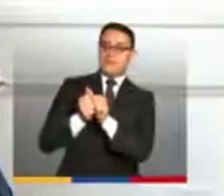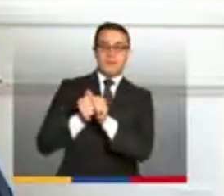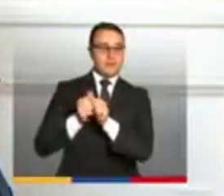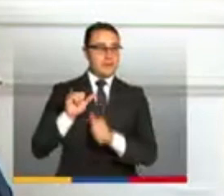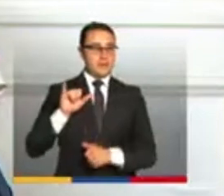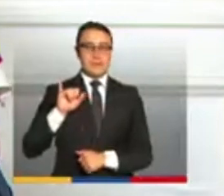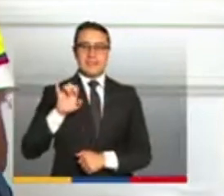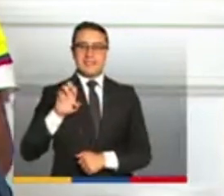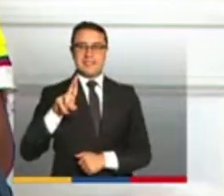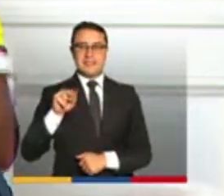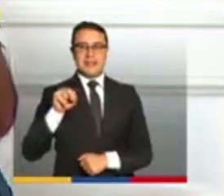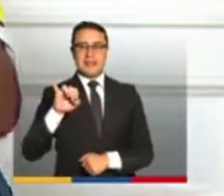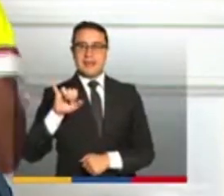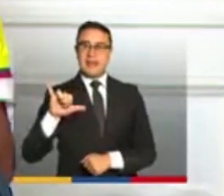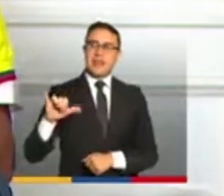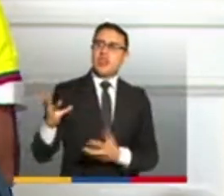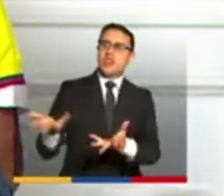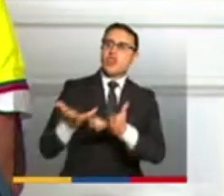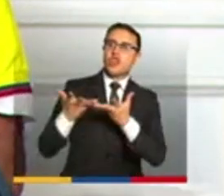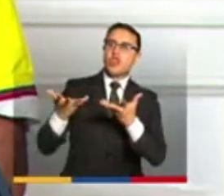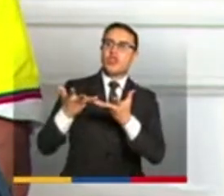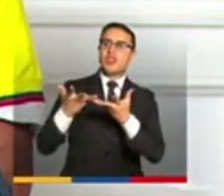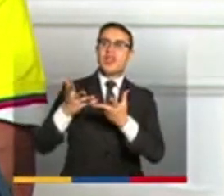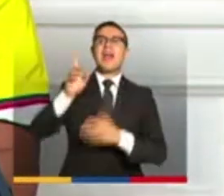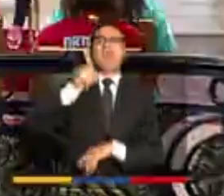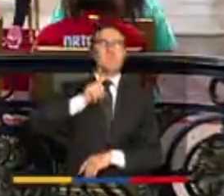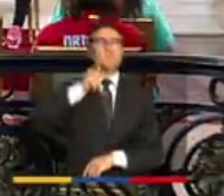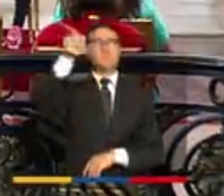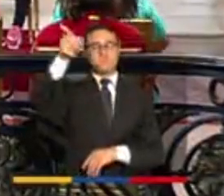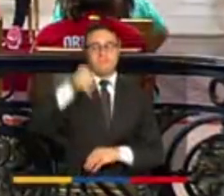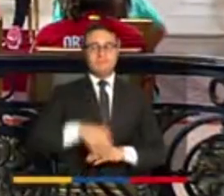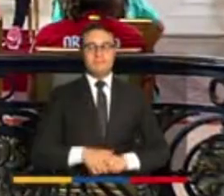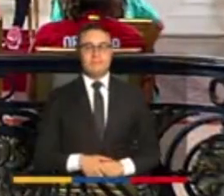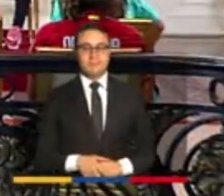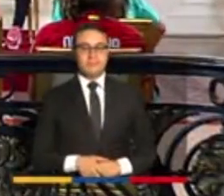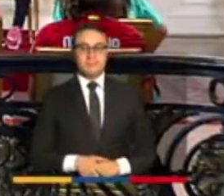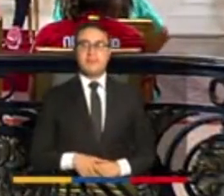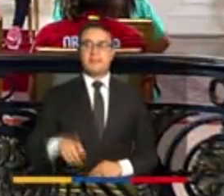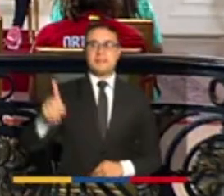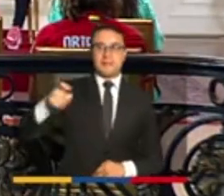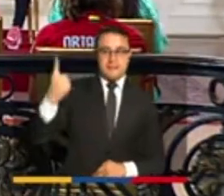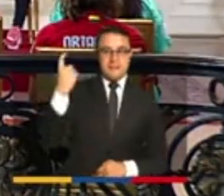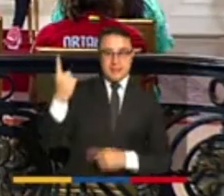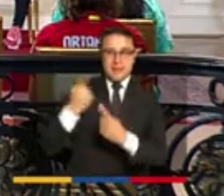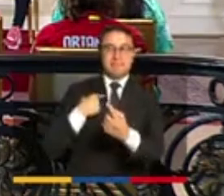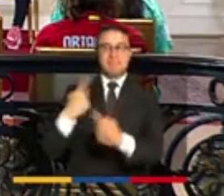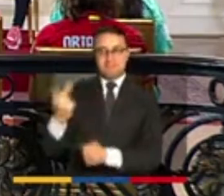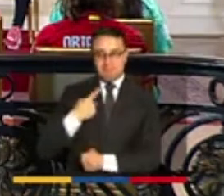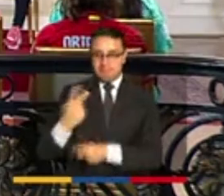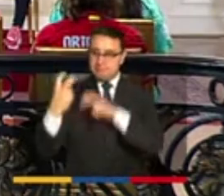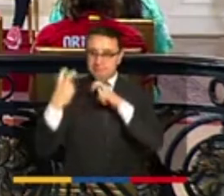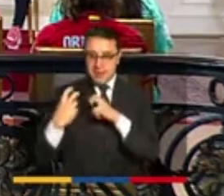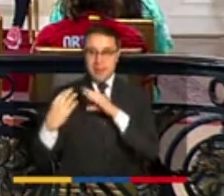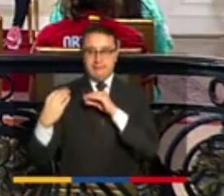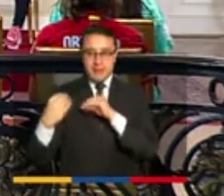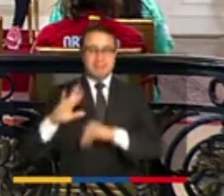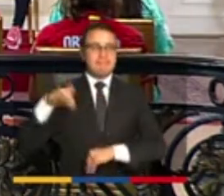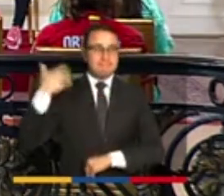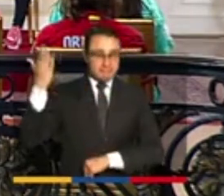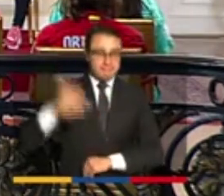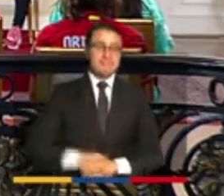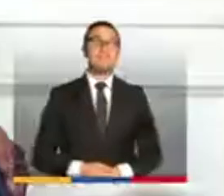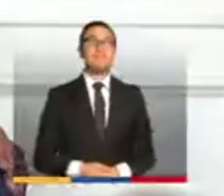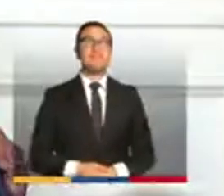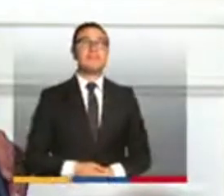está Yerney? Allá está. Yerney me debe una entrevista. Ministro de Educación